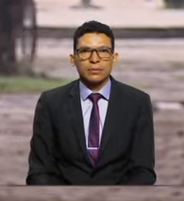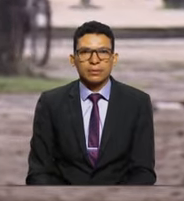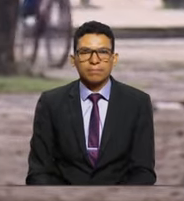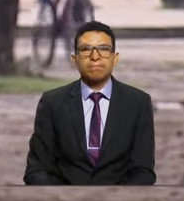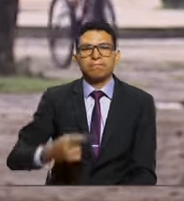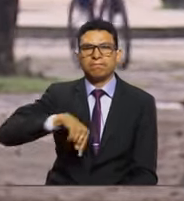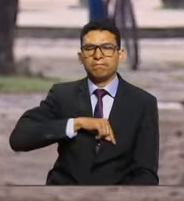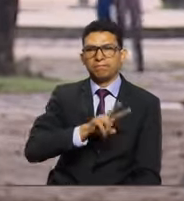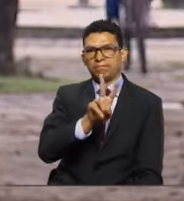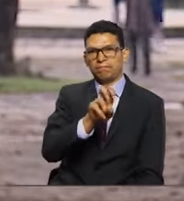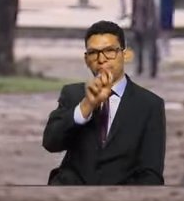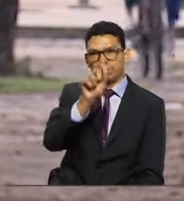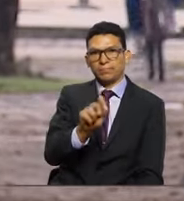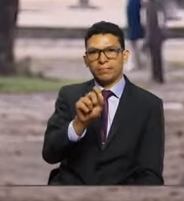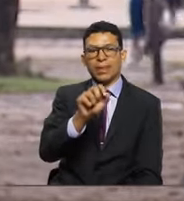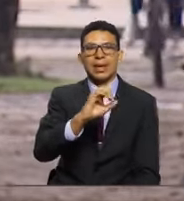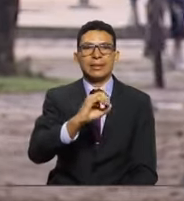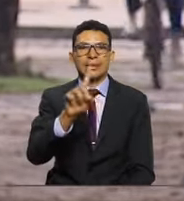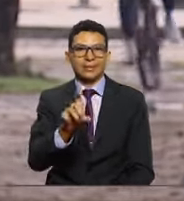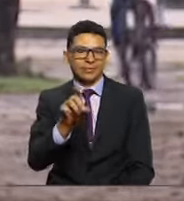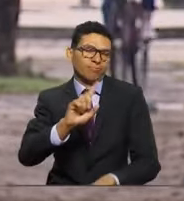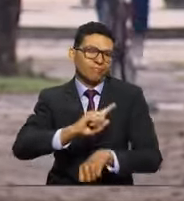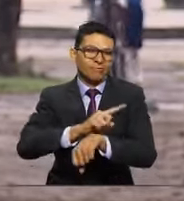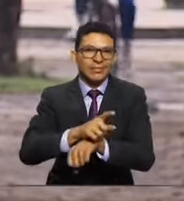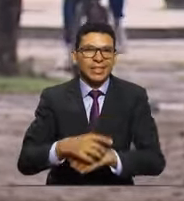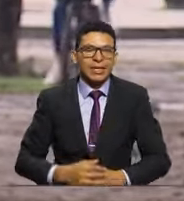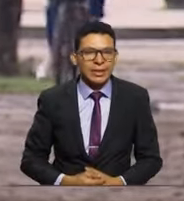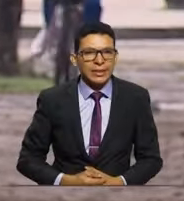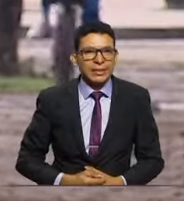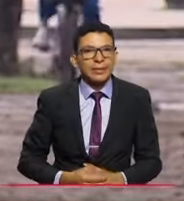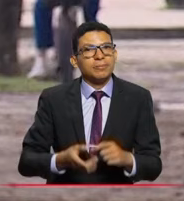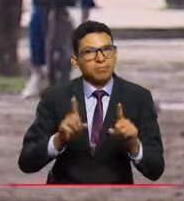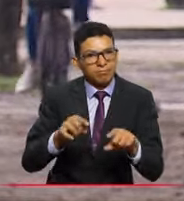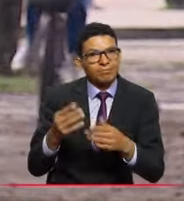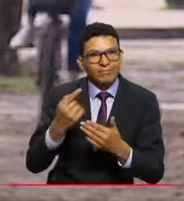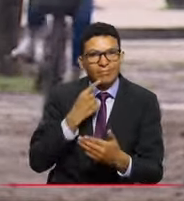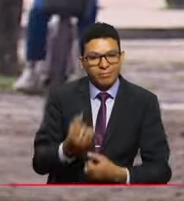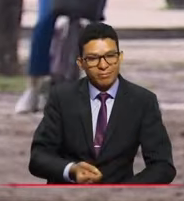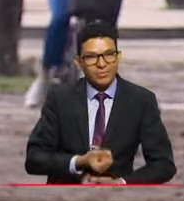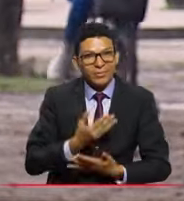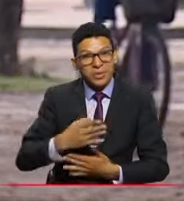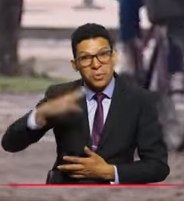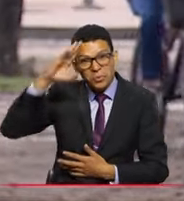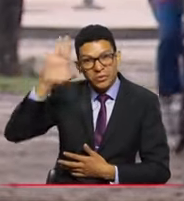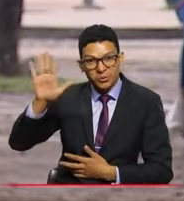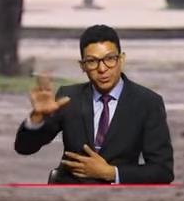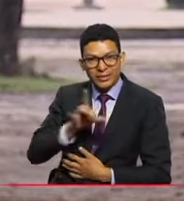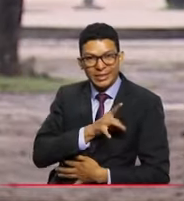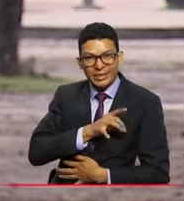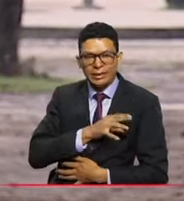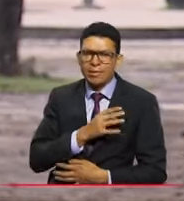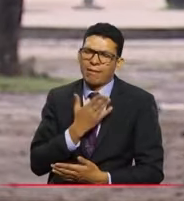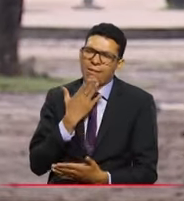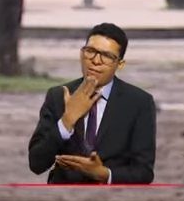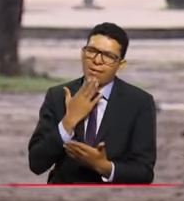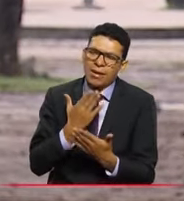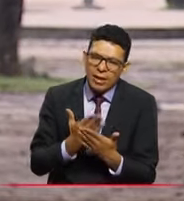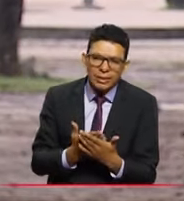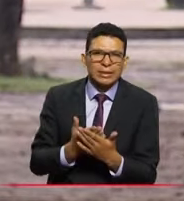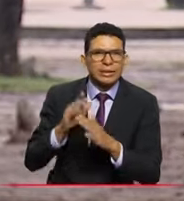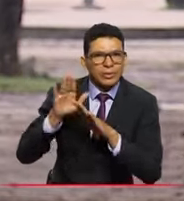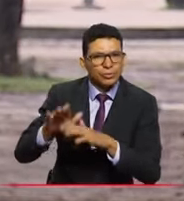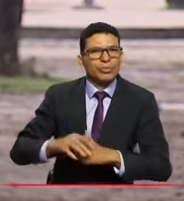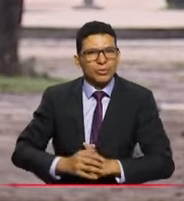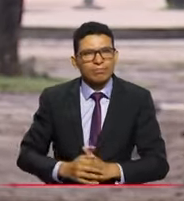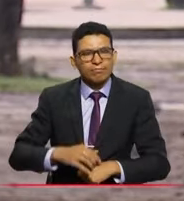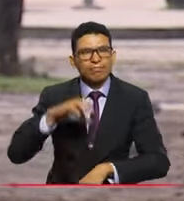Tenemos las 7:06 y allí estaba también pues la gratitud que expresa con muchísimo fervor la Policía de